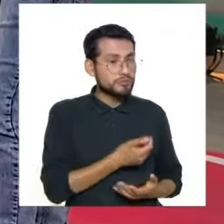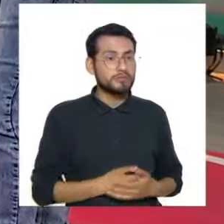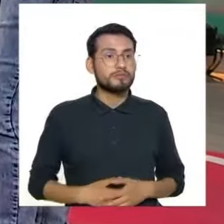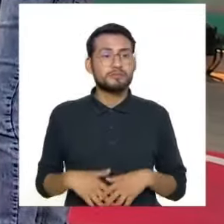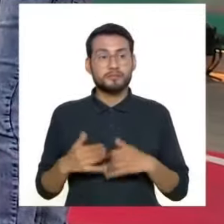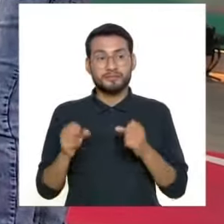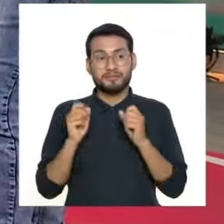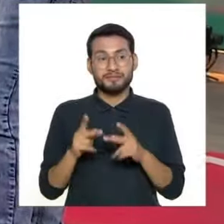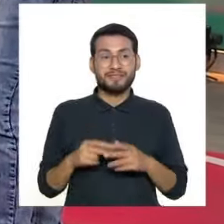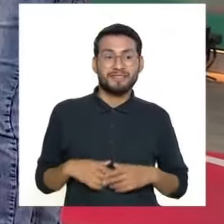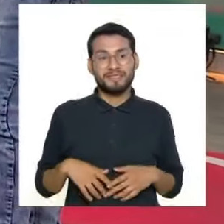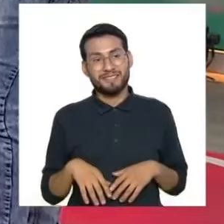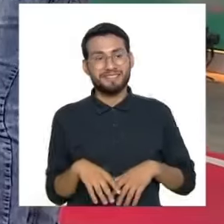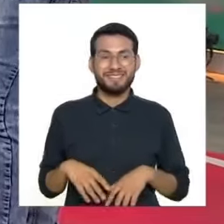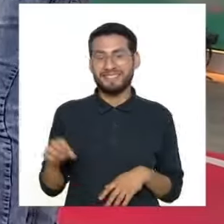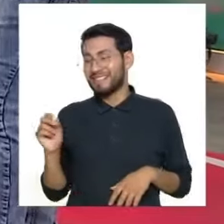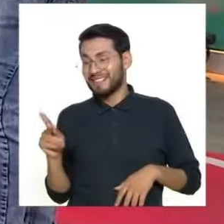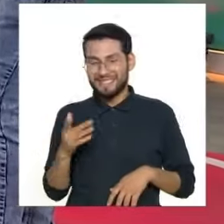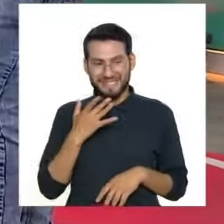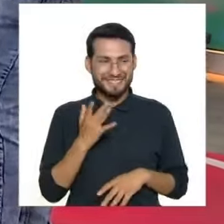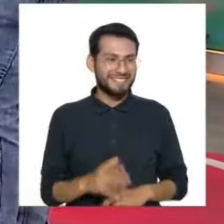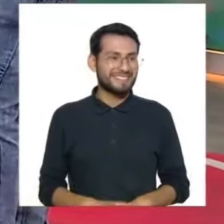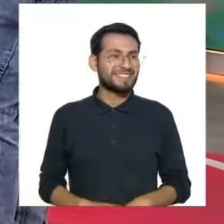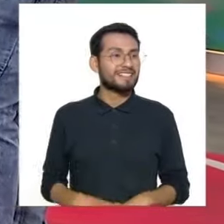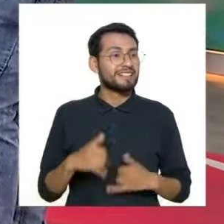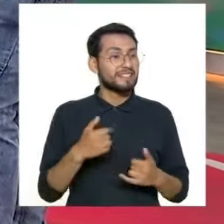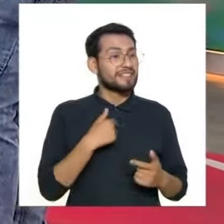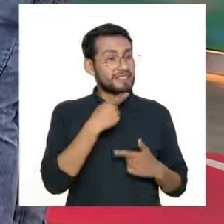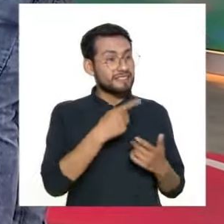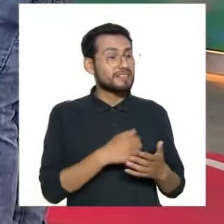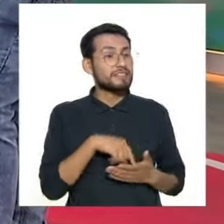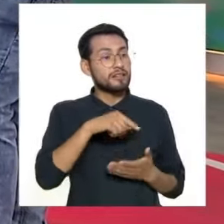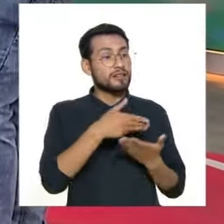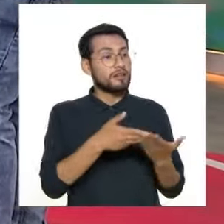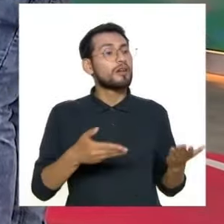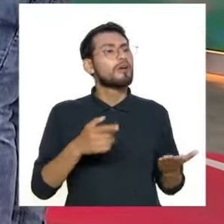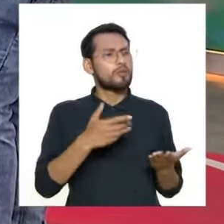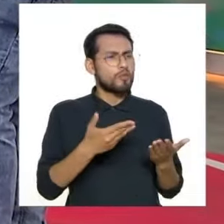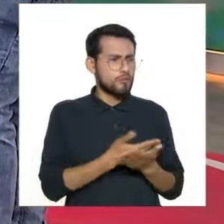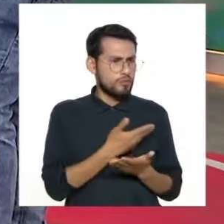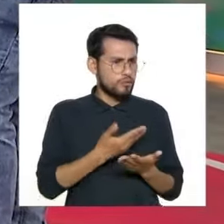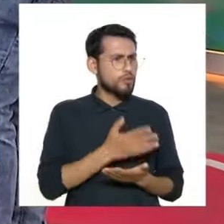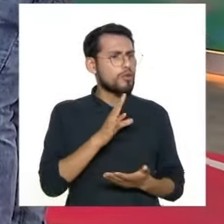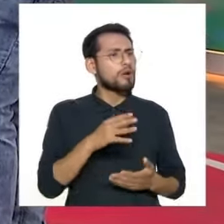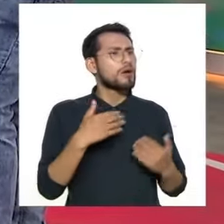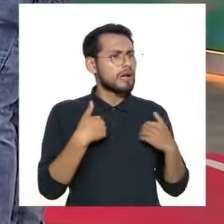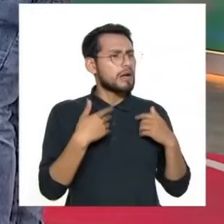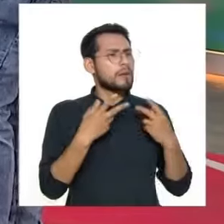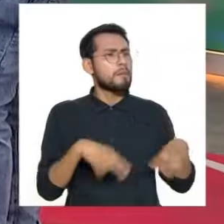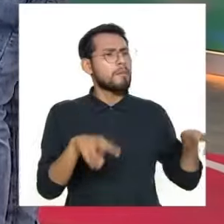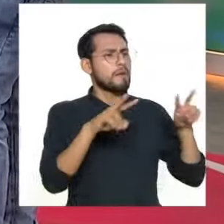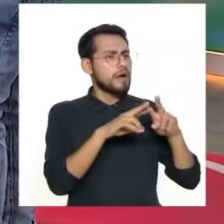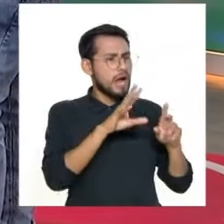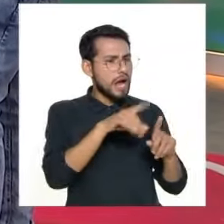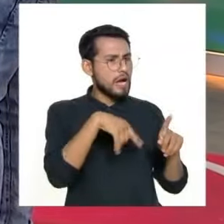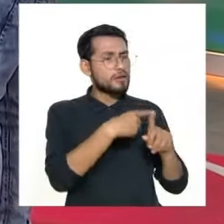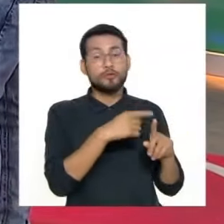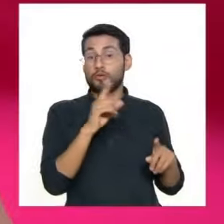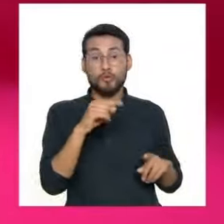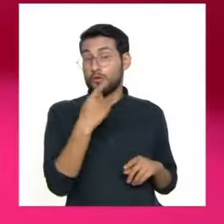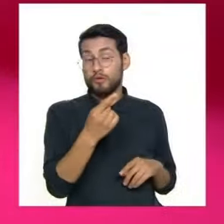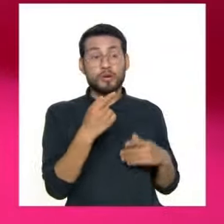productos De igual forma también como les hice mención estos productos son bastante novedoso ya que le hemos dado un valor agregado no